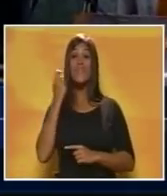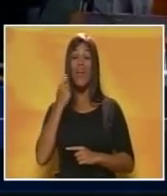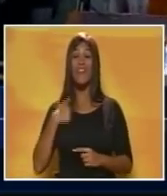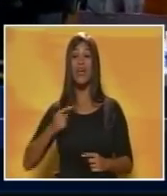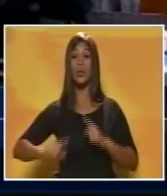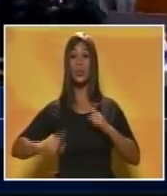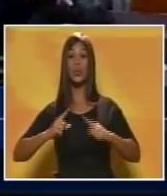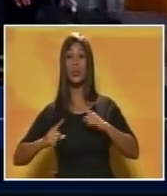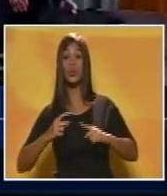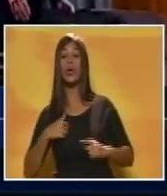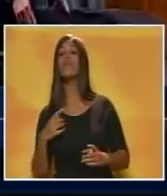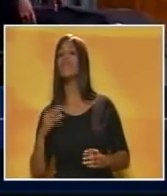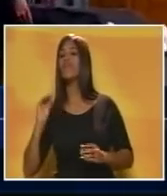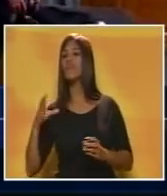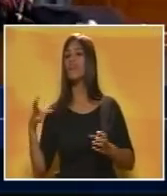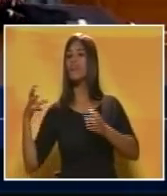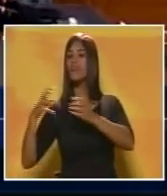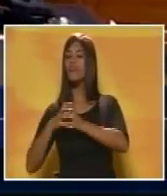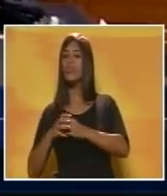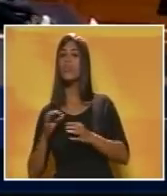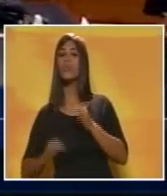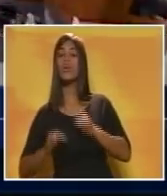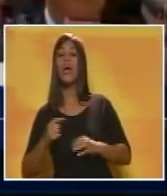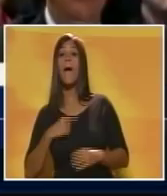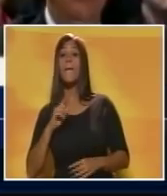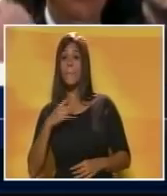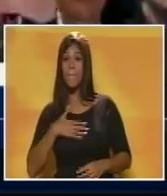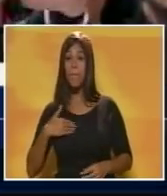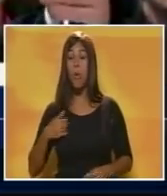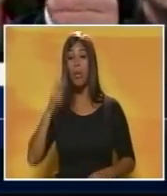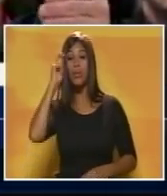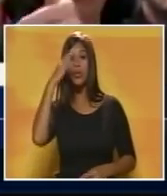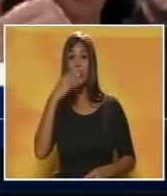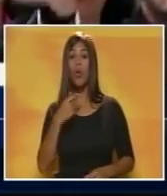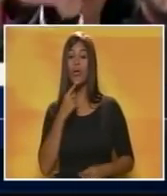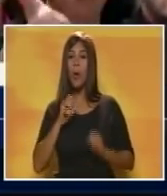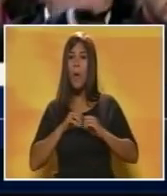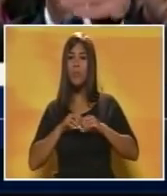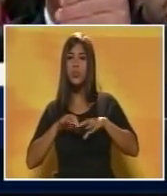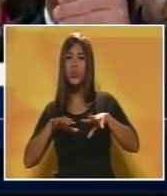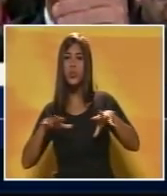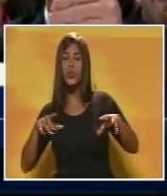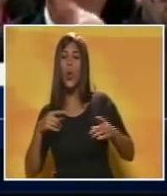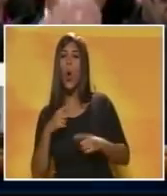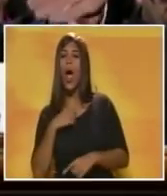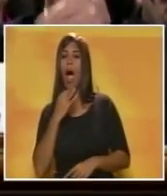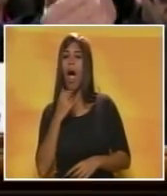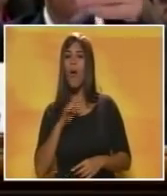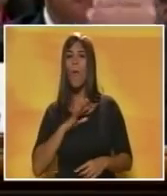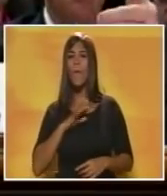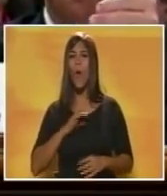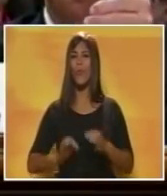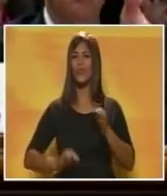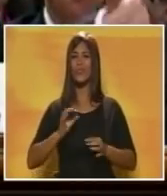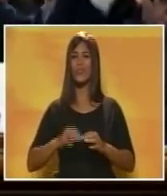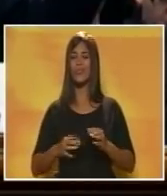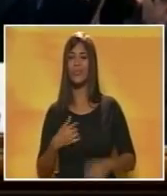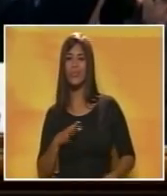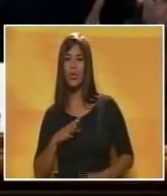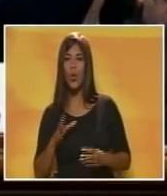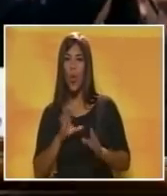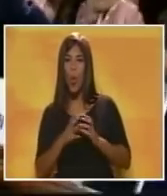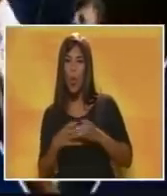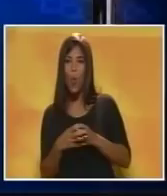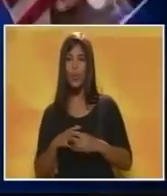privilegio ejecutivo, una doctrina que permite al presidente norteamericano evitar la difusión de materiales que utiliza la rama ejecutiva.